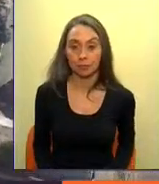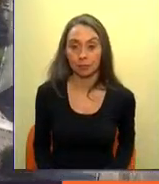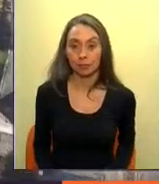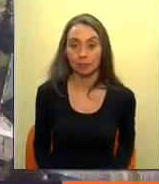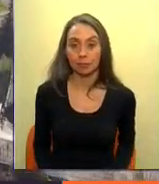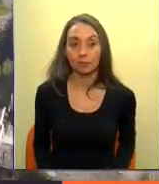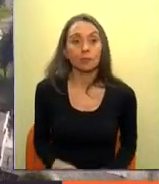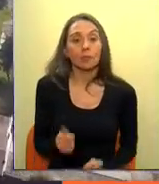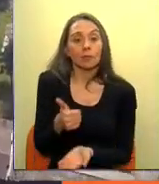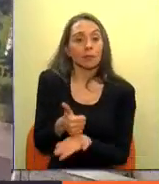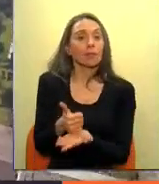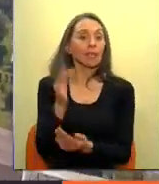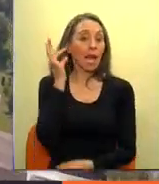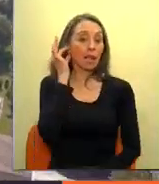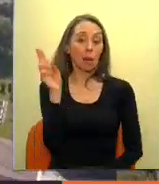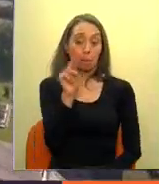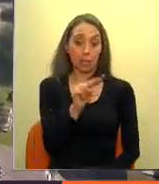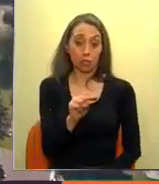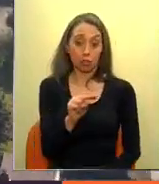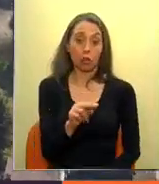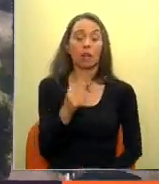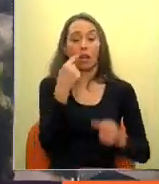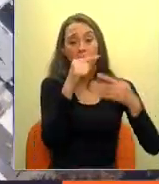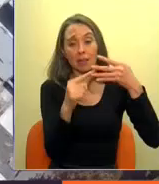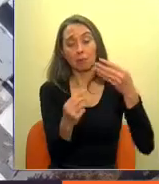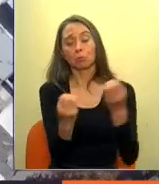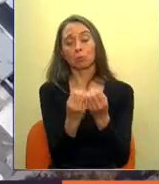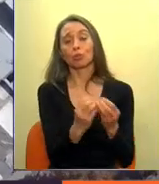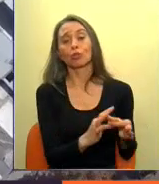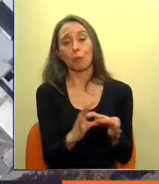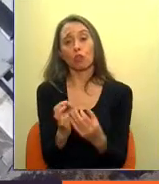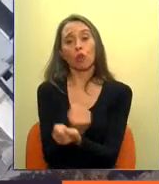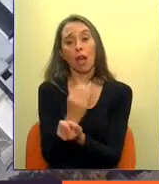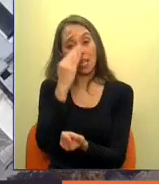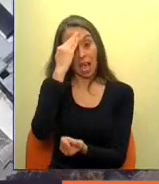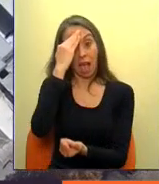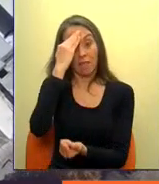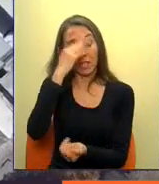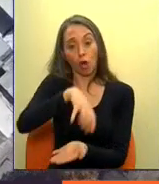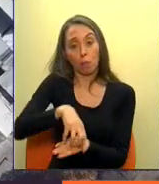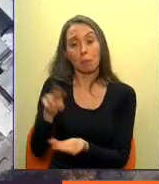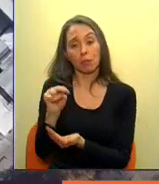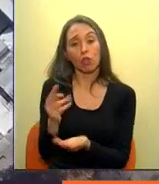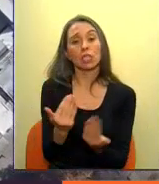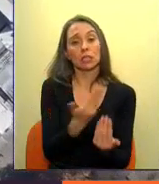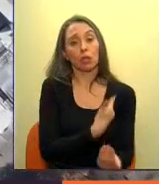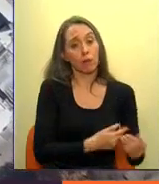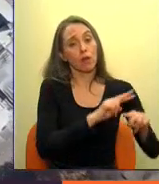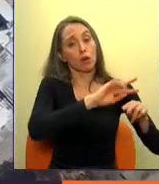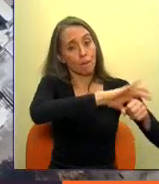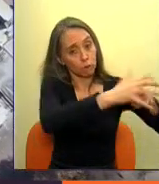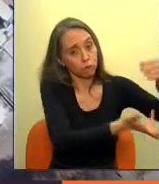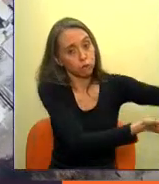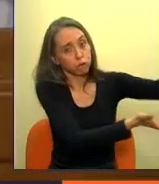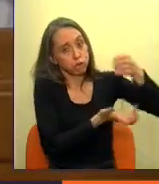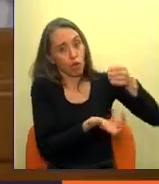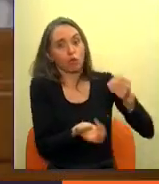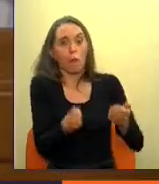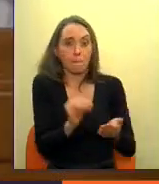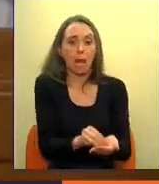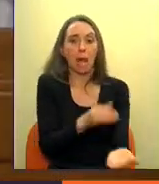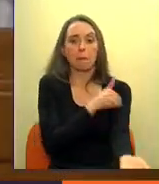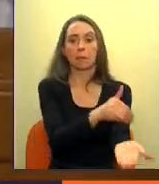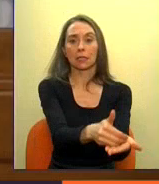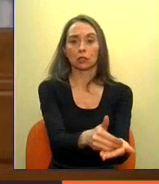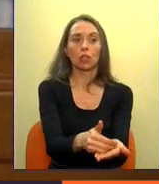la alcaldesa de la ventana asegura que por esto y otros tantos motivos carabineros de la comuna necesitan más recursos por su carácter aún